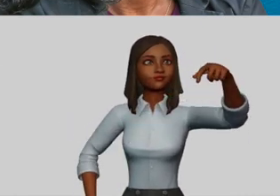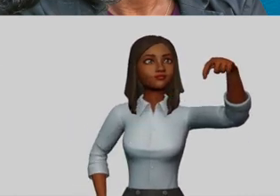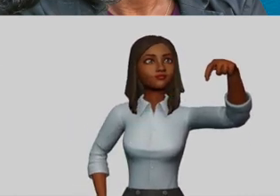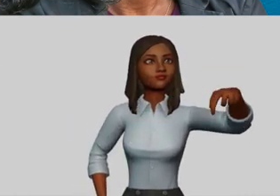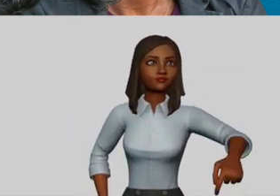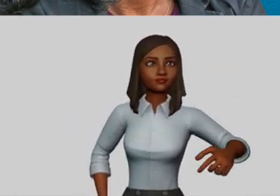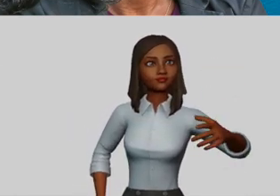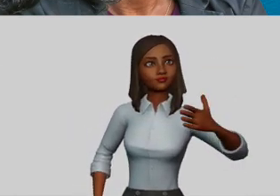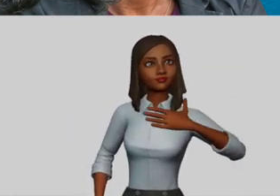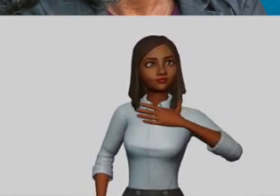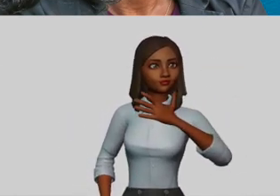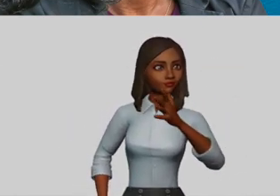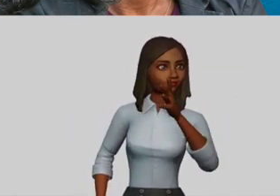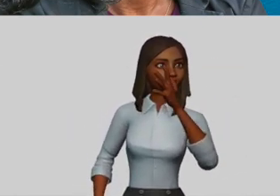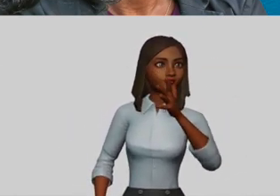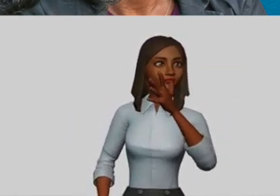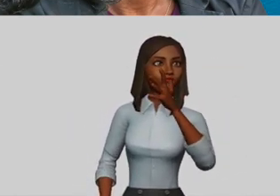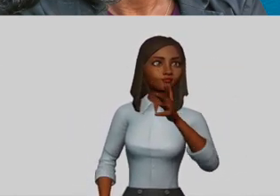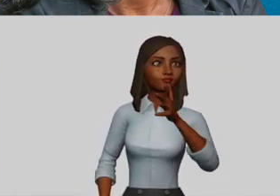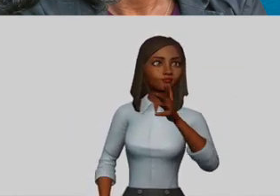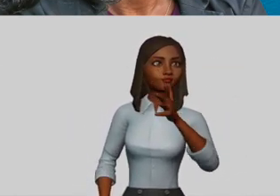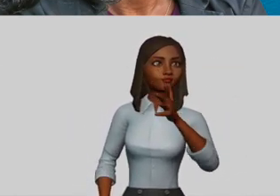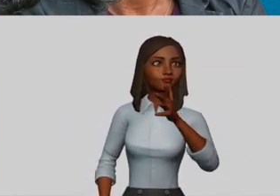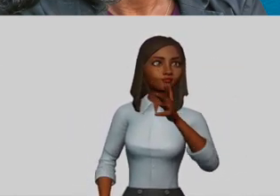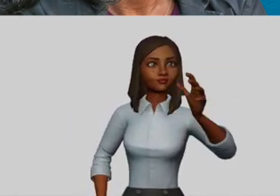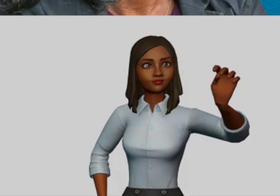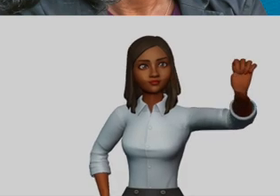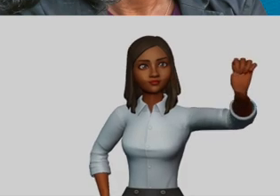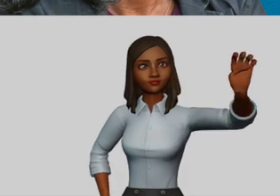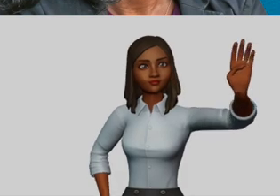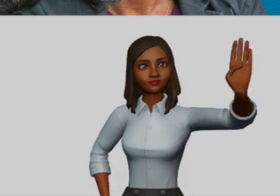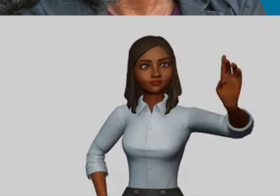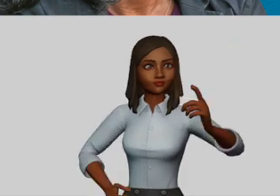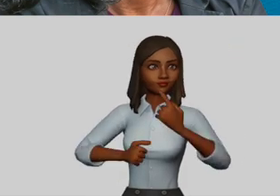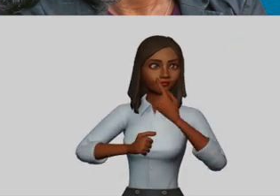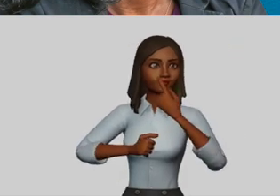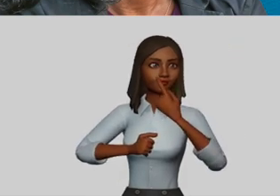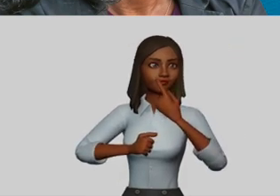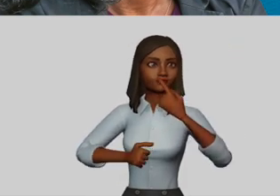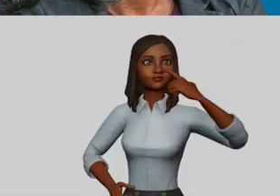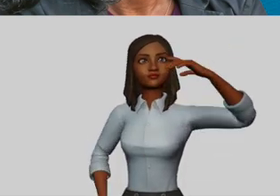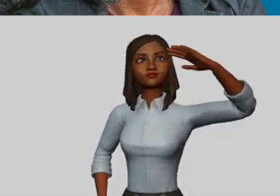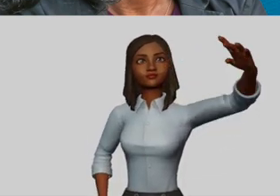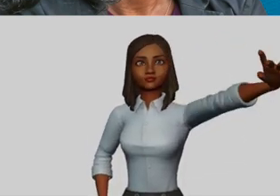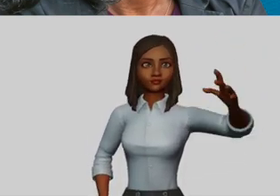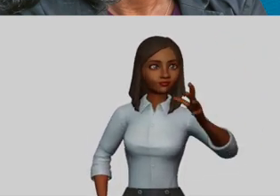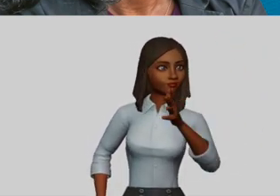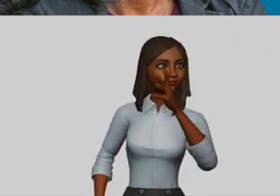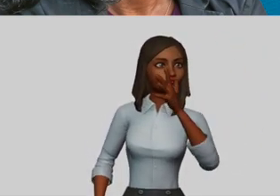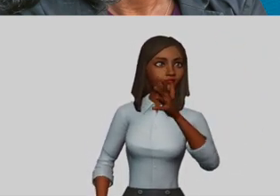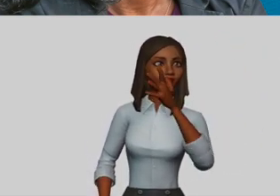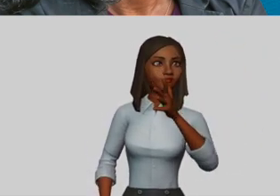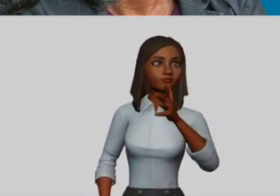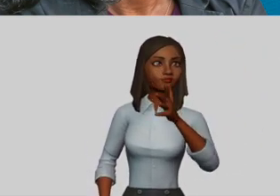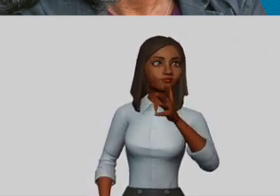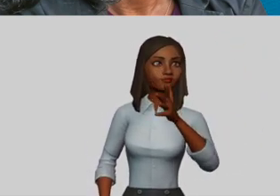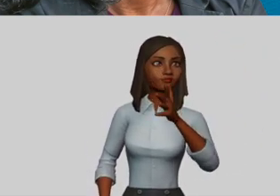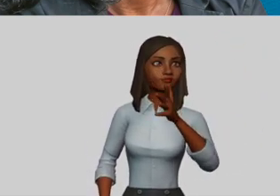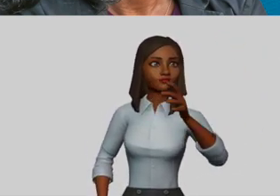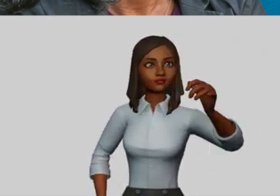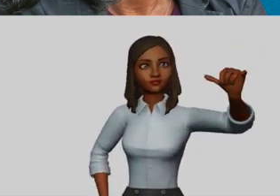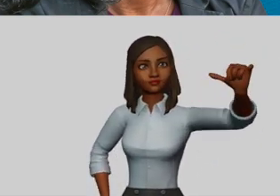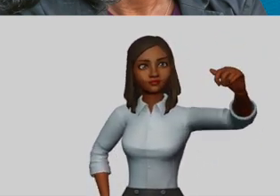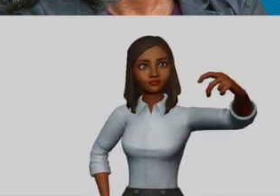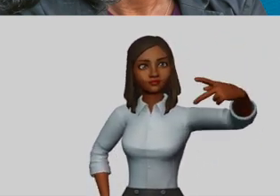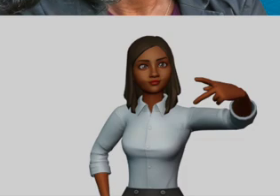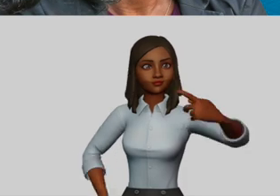después de esto. Así que si no funciona, al final del día yo sé que yo me duermo bien tranquila, porque yo sé que lo que estoy aprendiendo ahora no lo aprendo